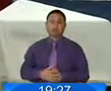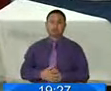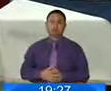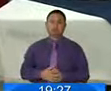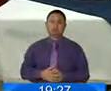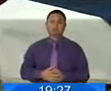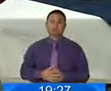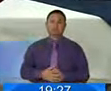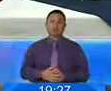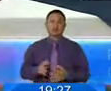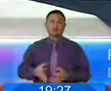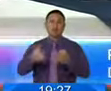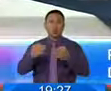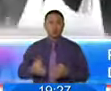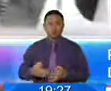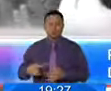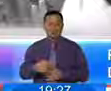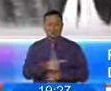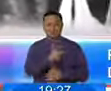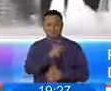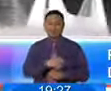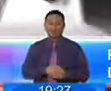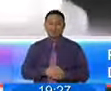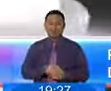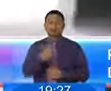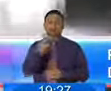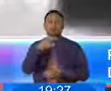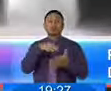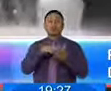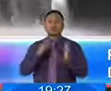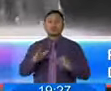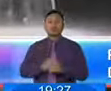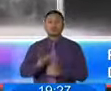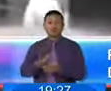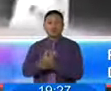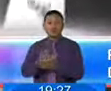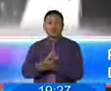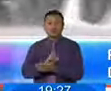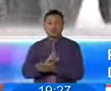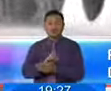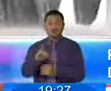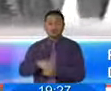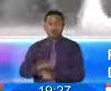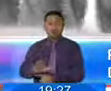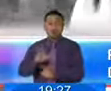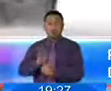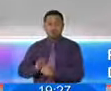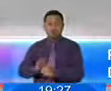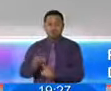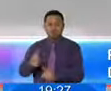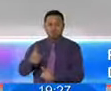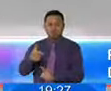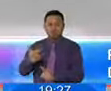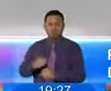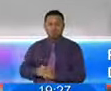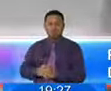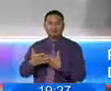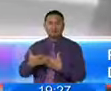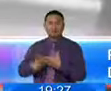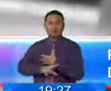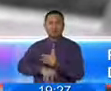Fue un delito flagrante que los capturaron. Abordaban a dos estudiantes de colegio para, mediante amenazas e intimidaciones, robarles